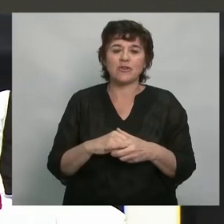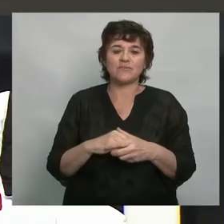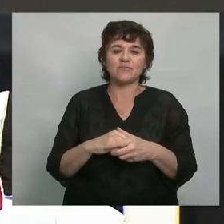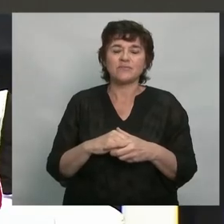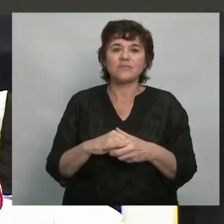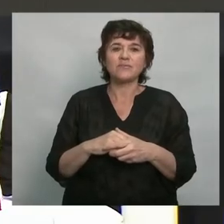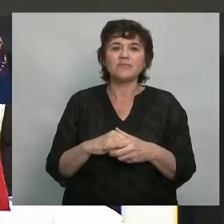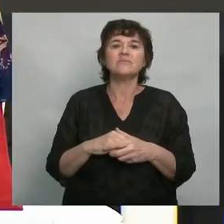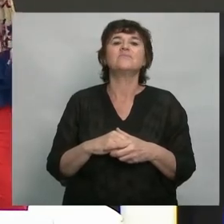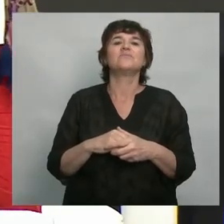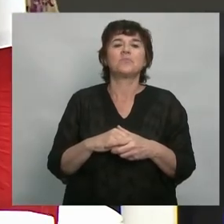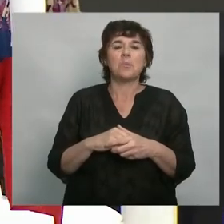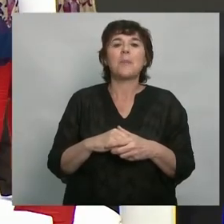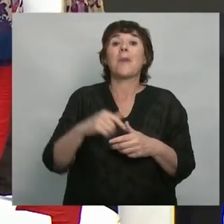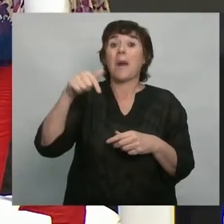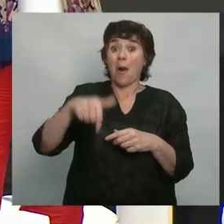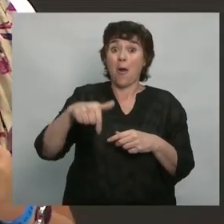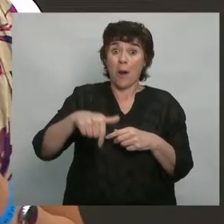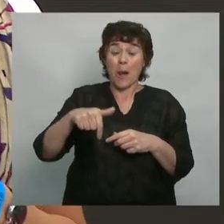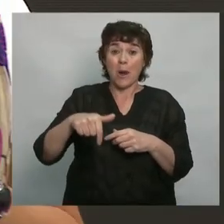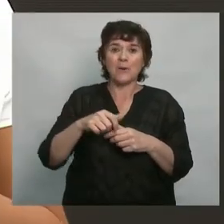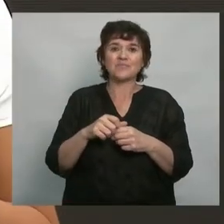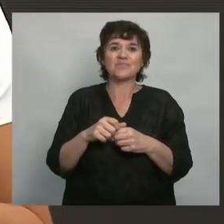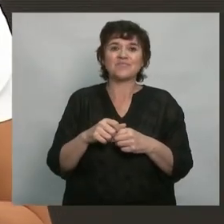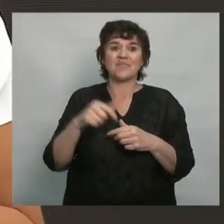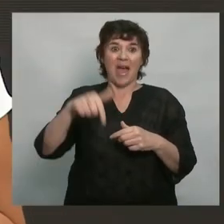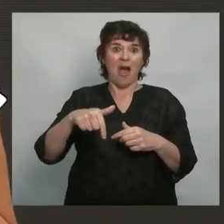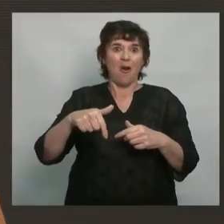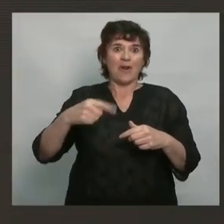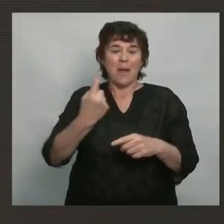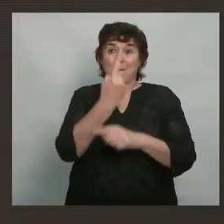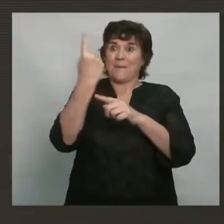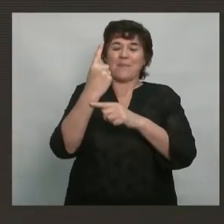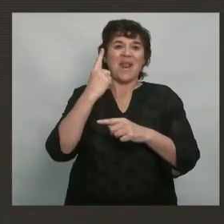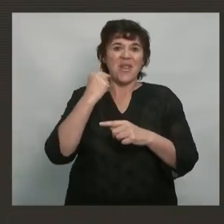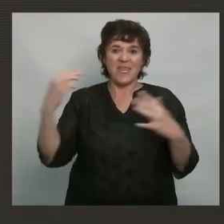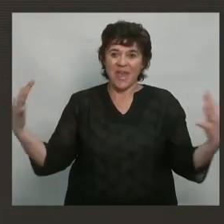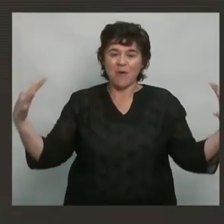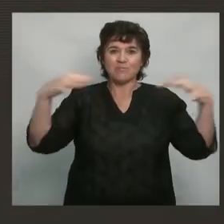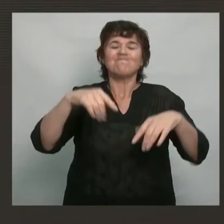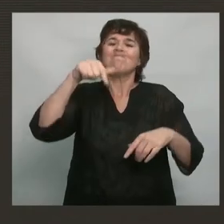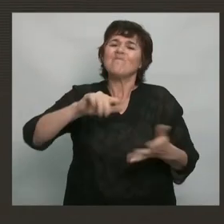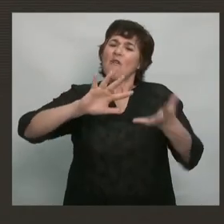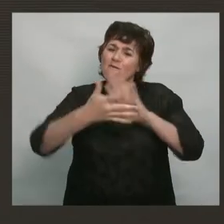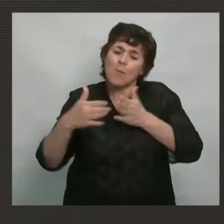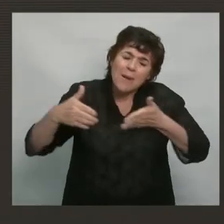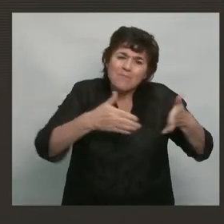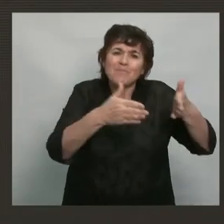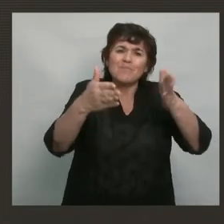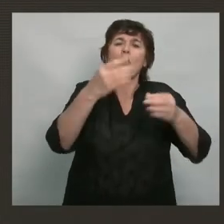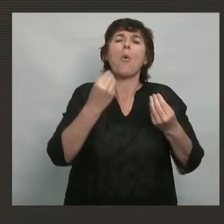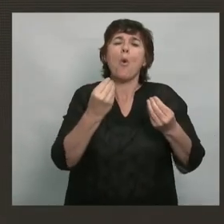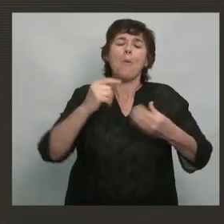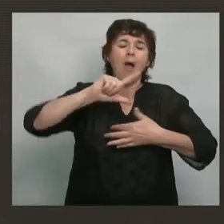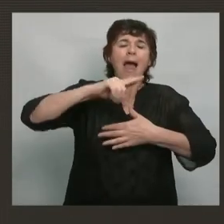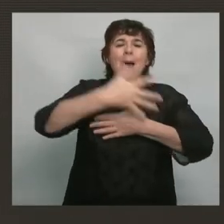que efectivamente esto que hoy se está inaugurando es el camino para que sigamos desde América